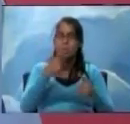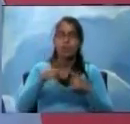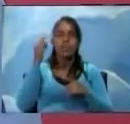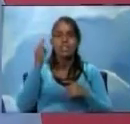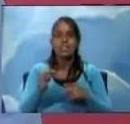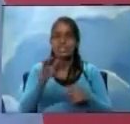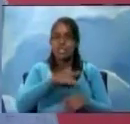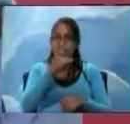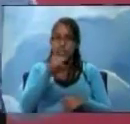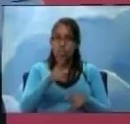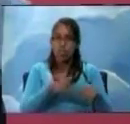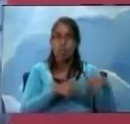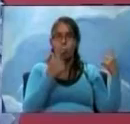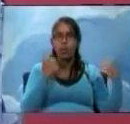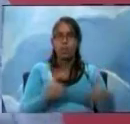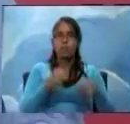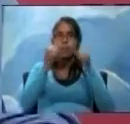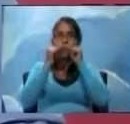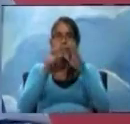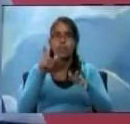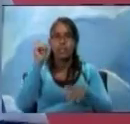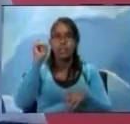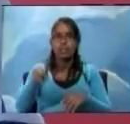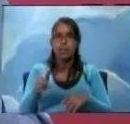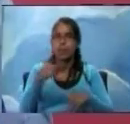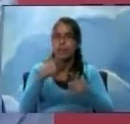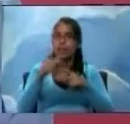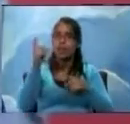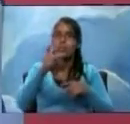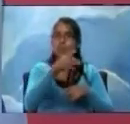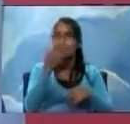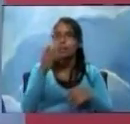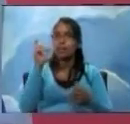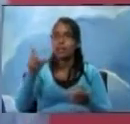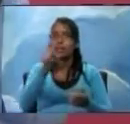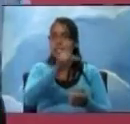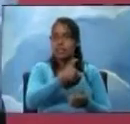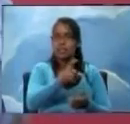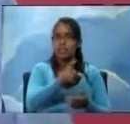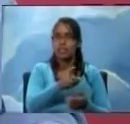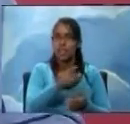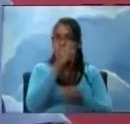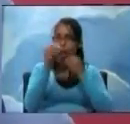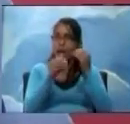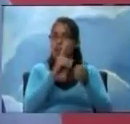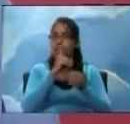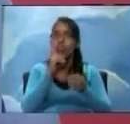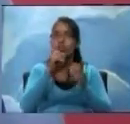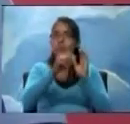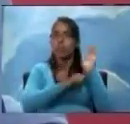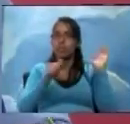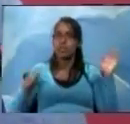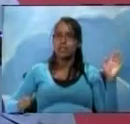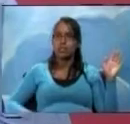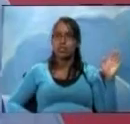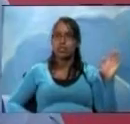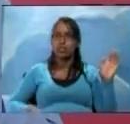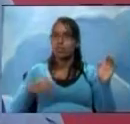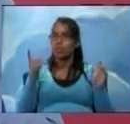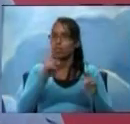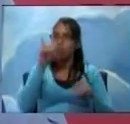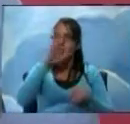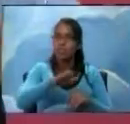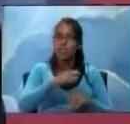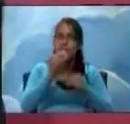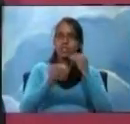usted sienta en su corazón bendecir también a aquellas personas que necesitan, hágalo en el nombre del Señor Jesucristo, que no